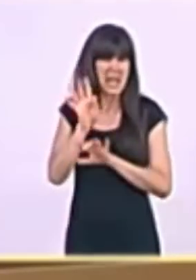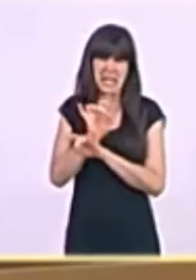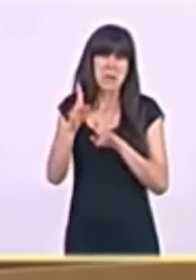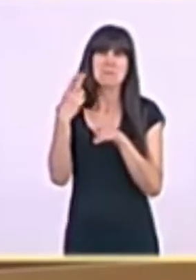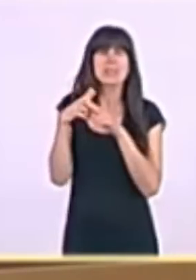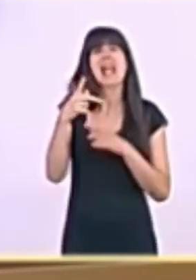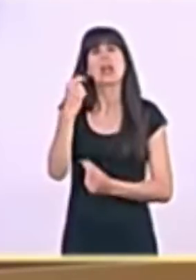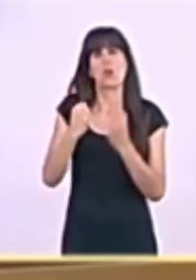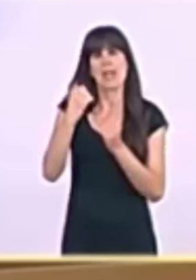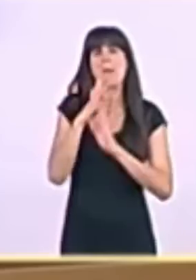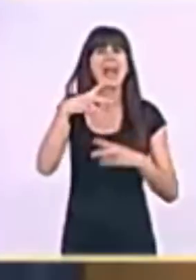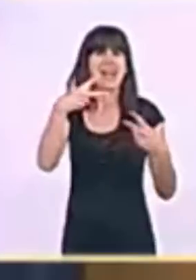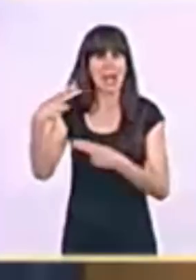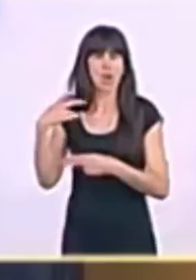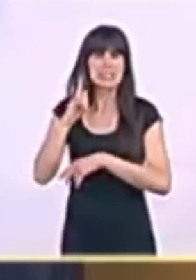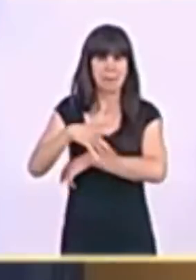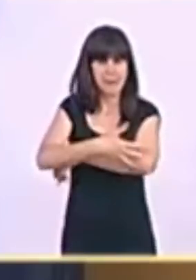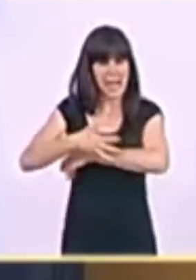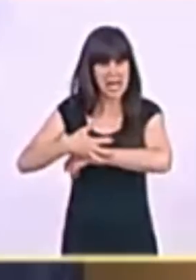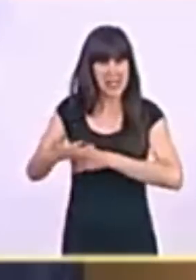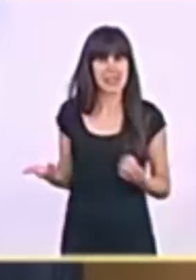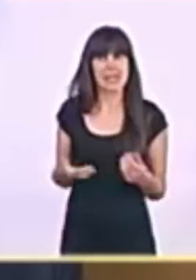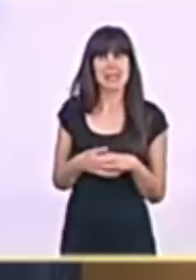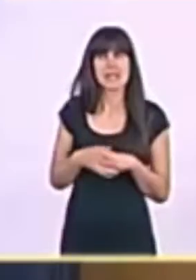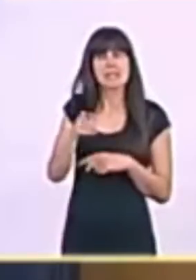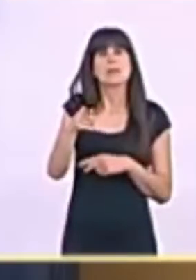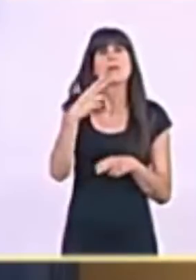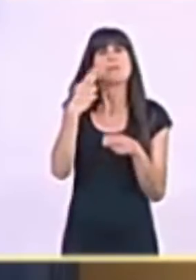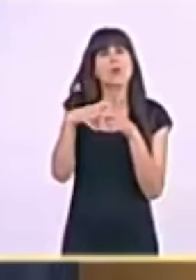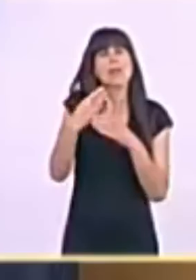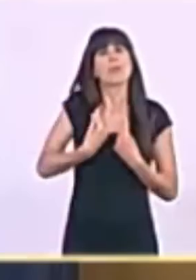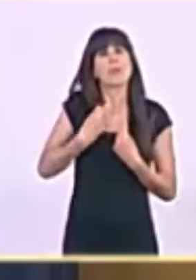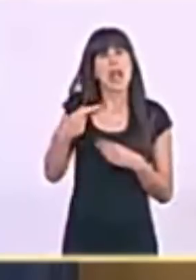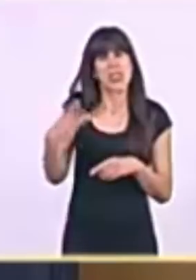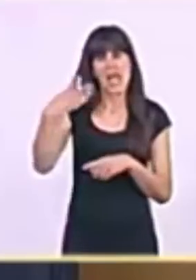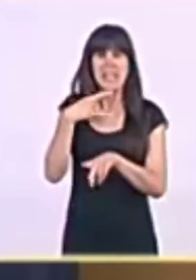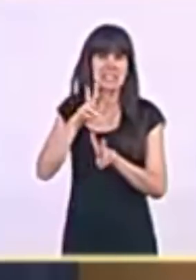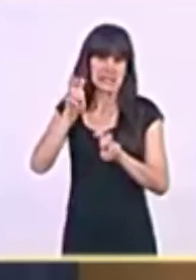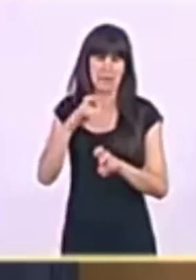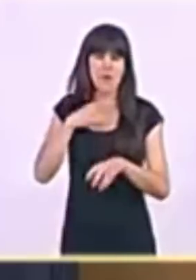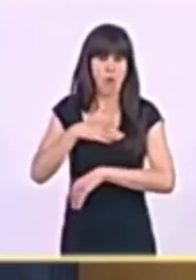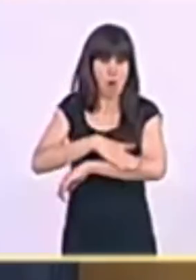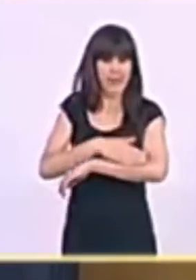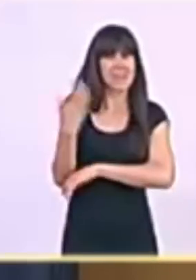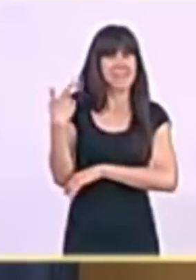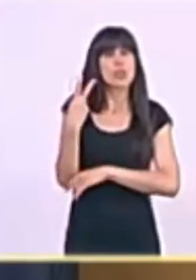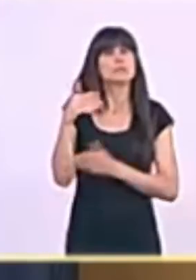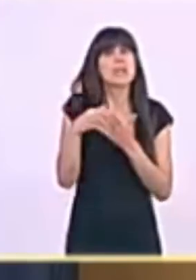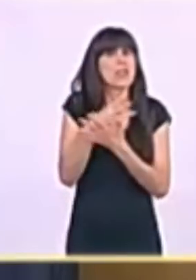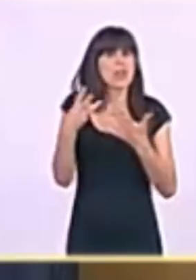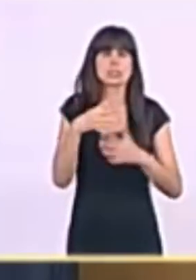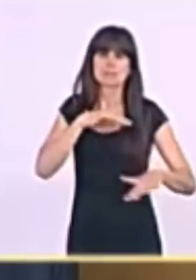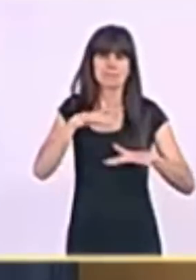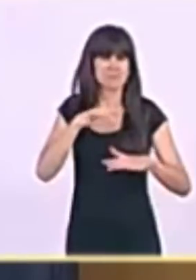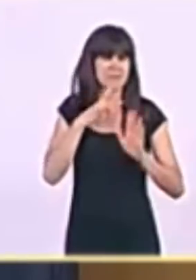usted de la política de vivienda del Gobierno. Este Gobierno desde 2018 ha puesto en marcha una batería de medidas para recomponer el parque público